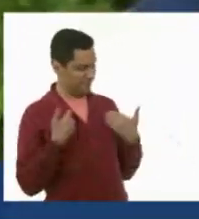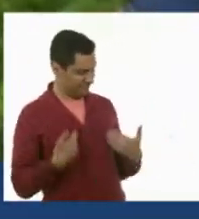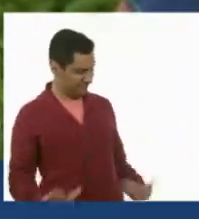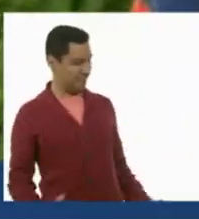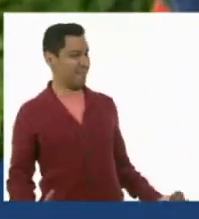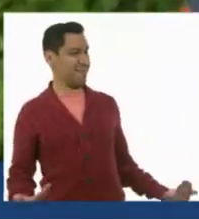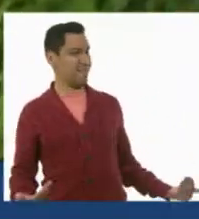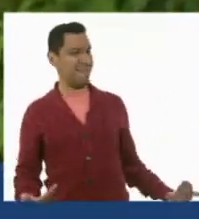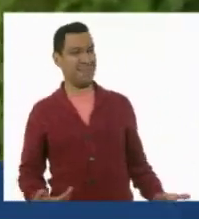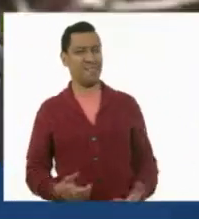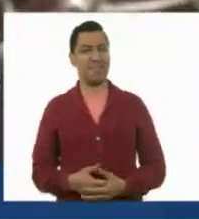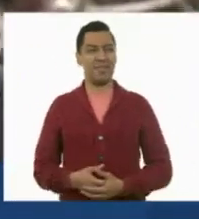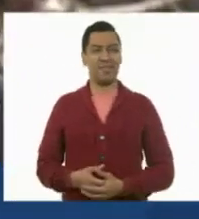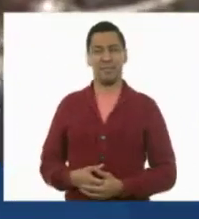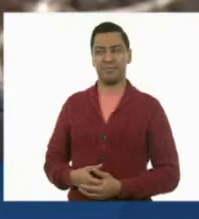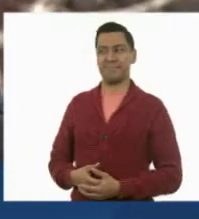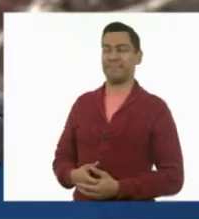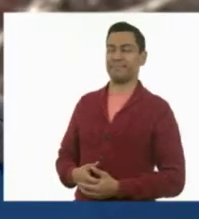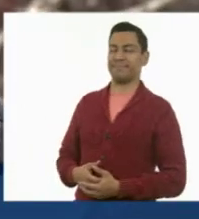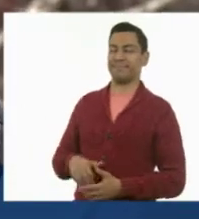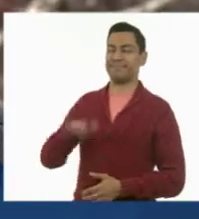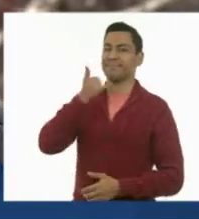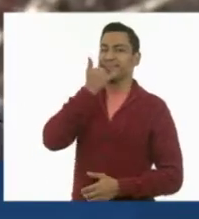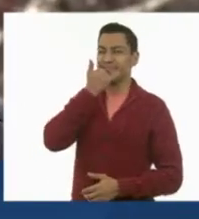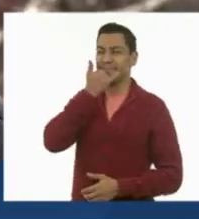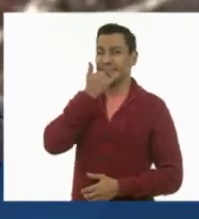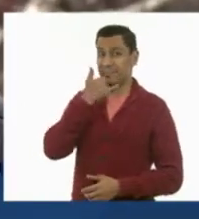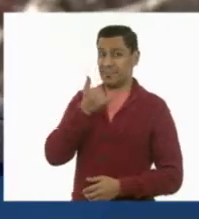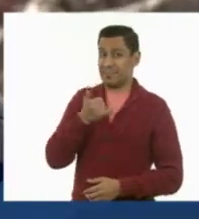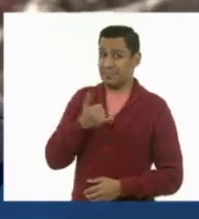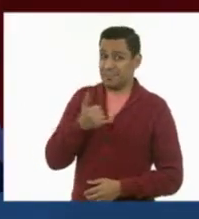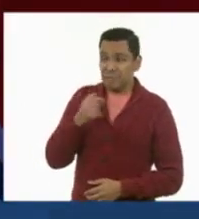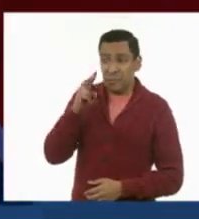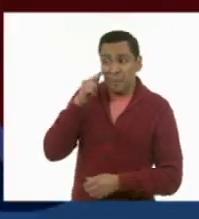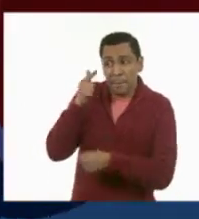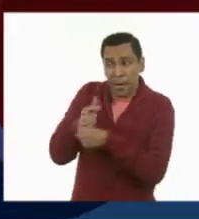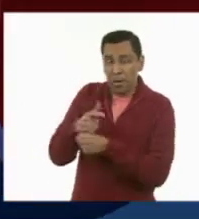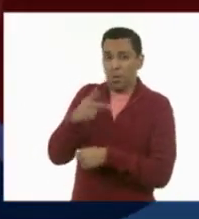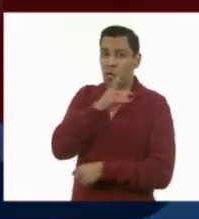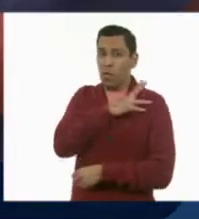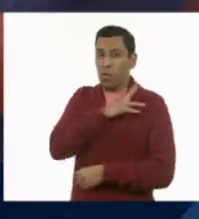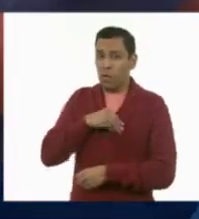Órale. No quisiera ofenderlos, pero creo que su hijo requiere de una escuela especial.